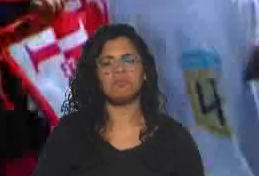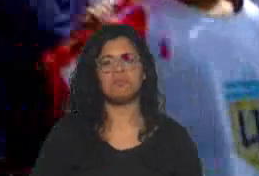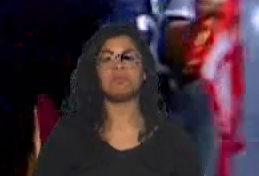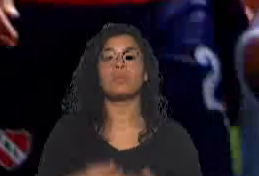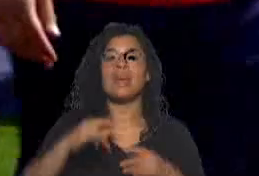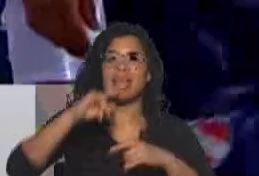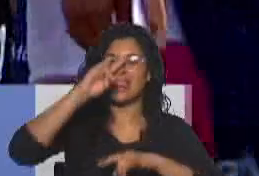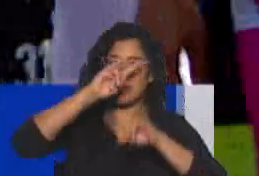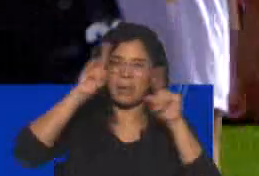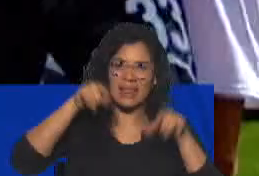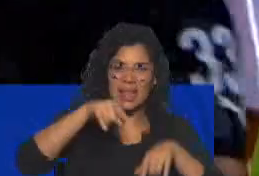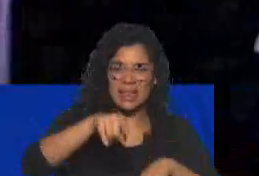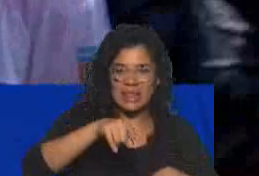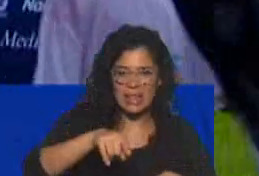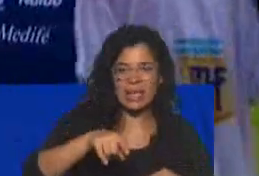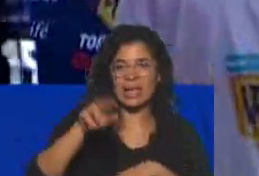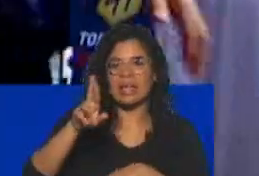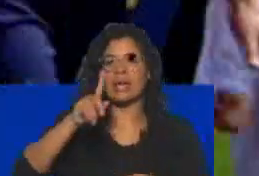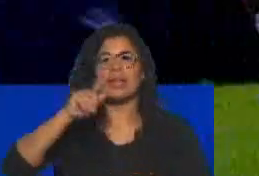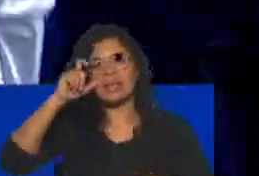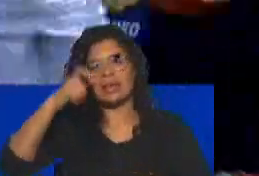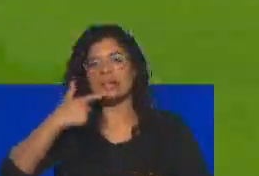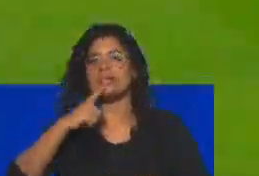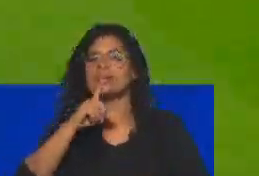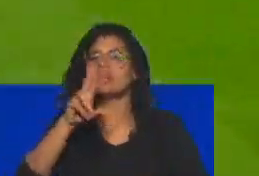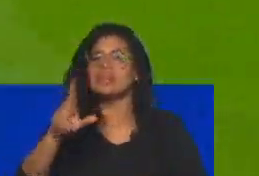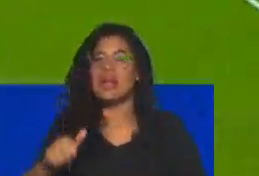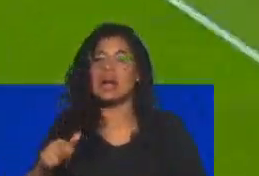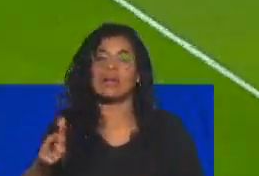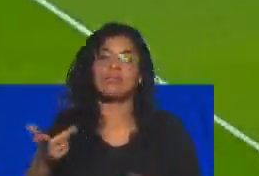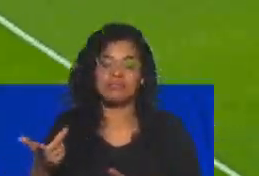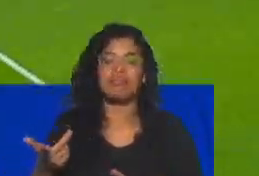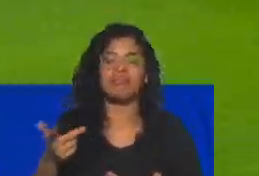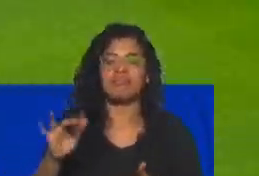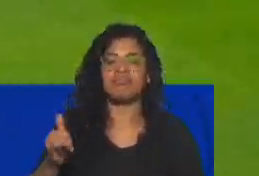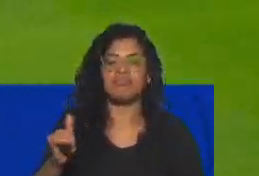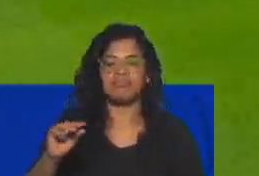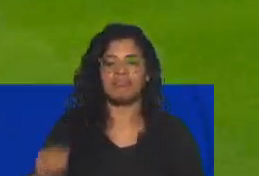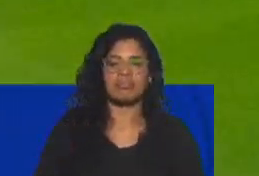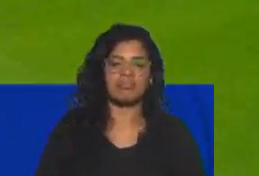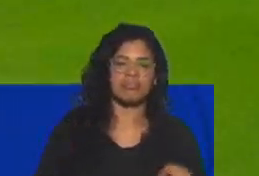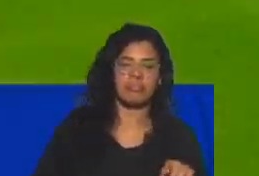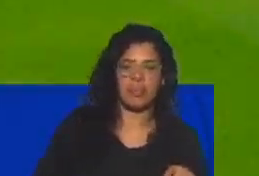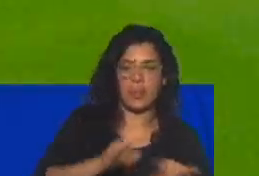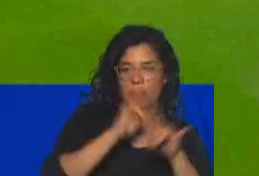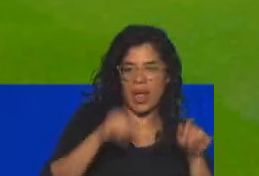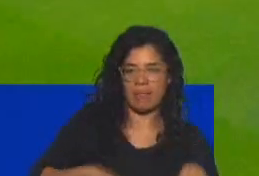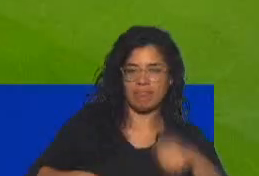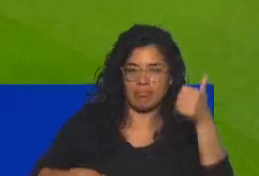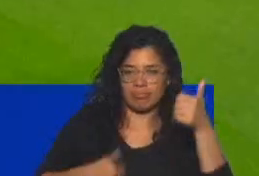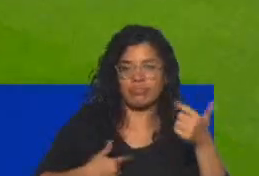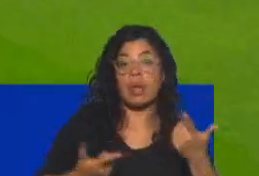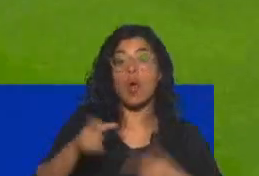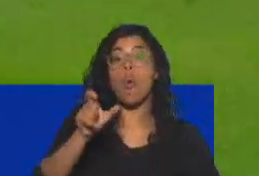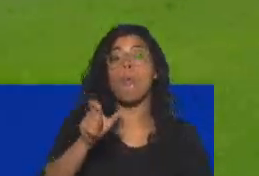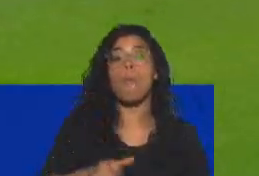sobre Deportivo Riestra. Terminó siendo 3-1 en el Libertadores de América con un rojo. Bueno, qué golazo lo de Montiel, ¿no? Más que